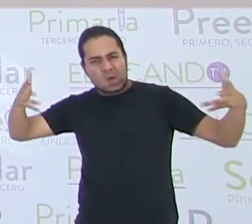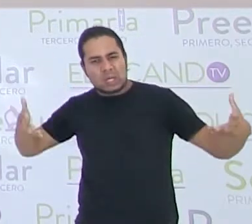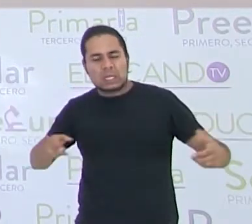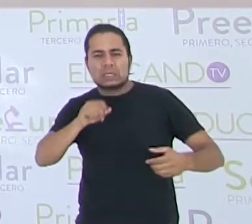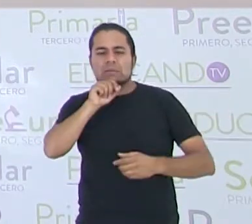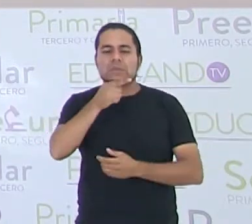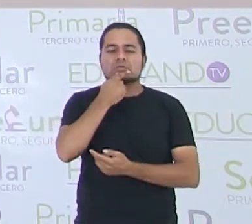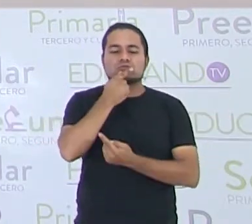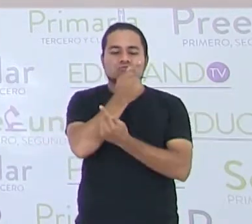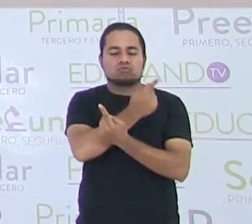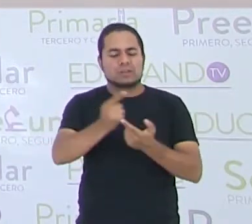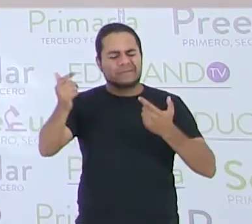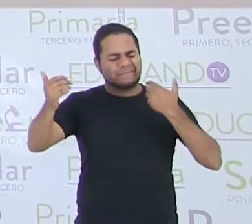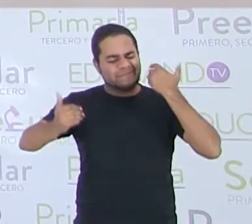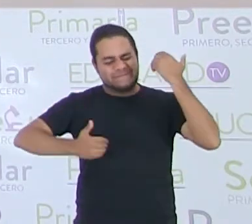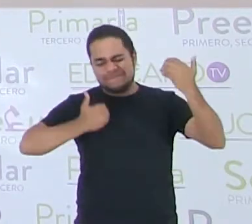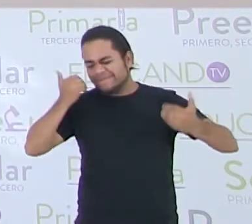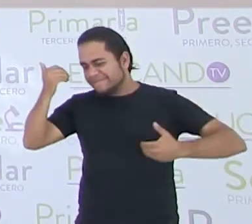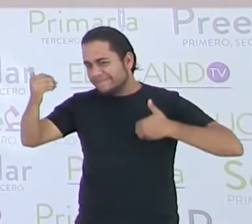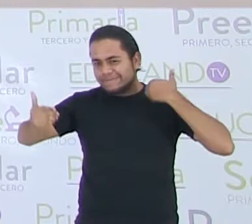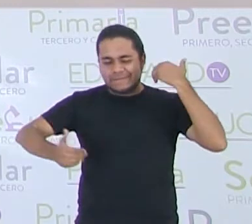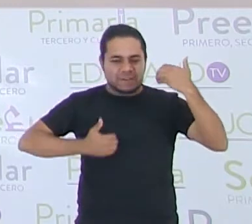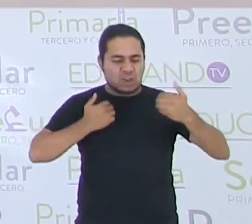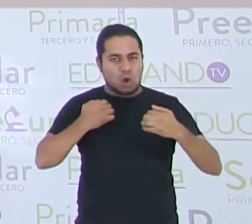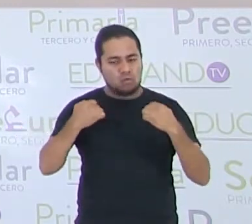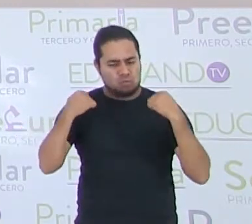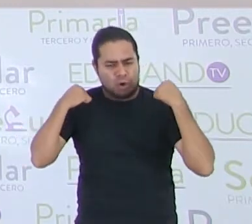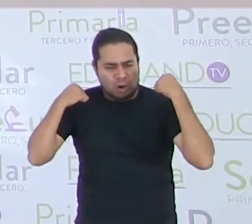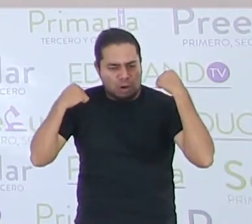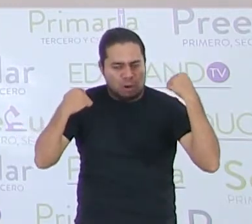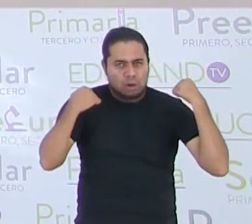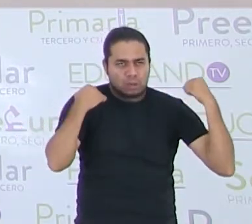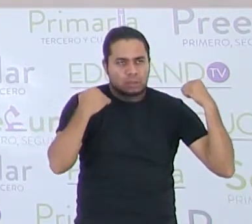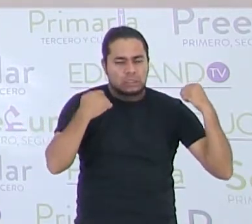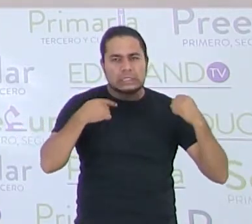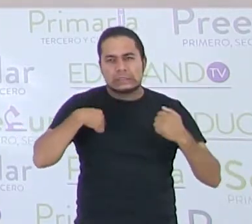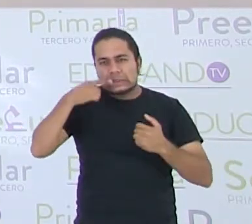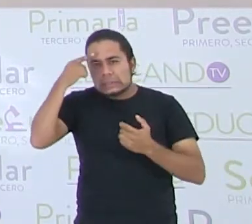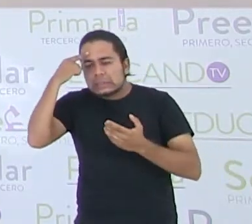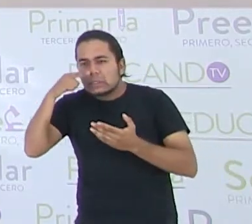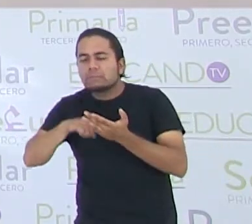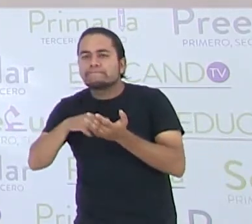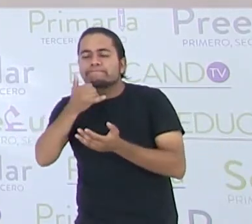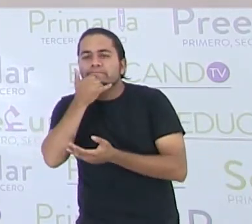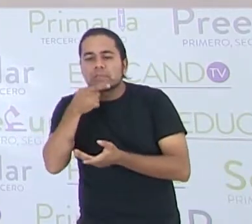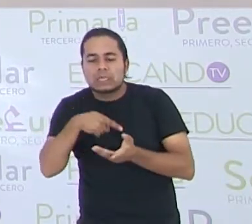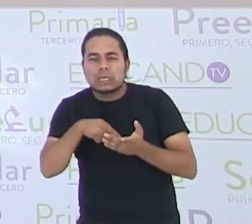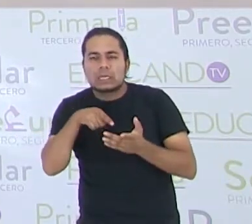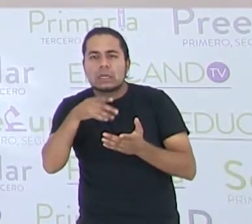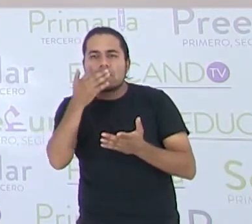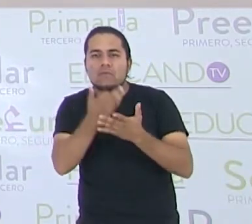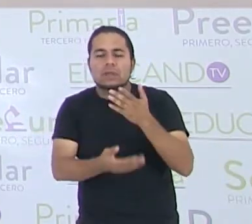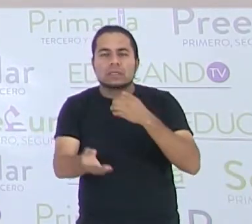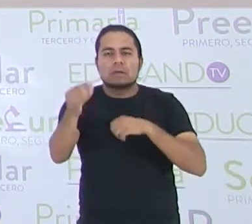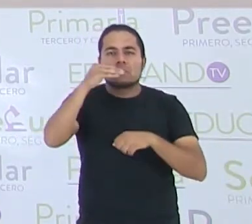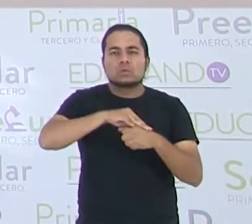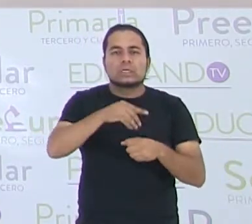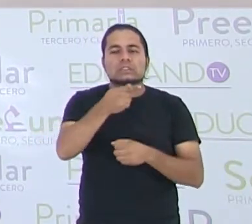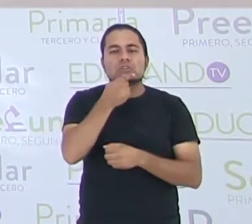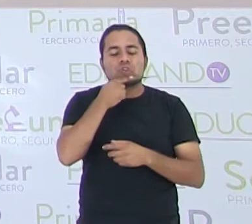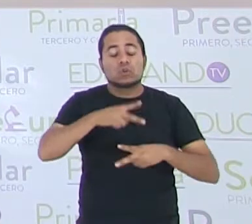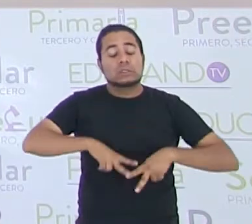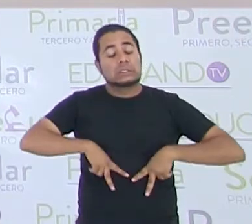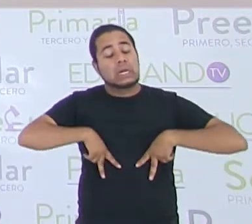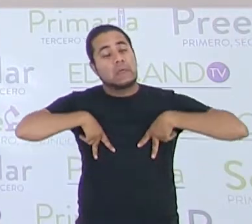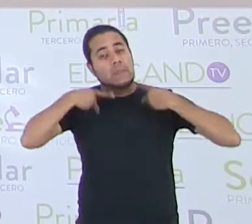niños extremadamente alegres y fuertes, yo creo que saben que acá nos hace falta mencionar a los niños débiles,